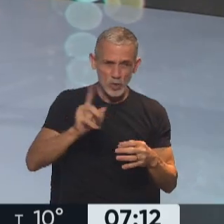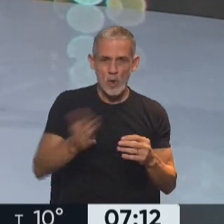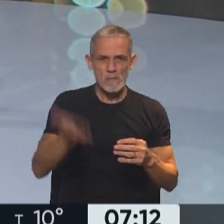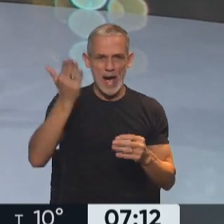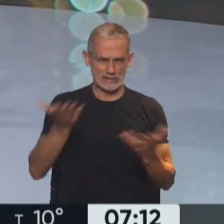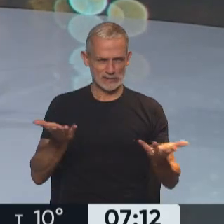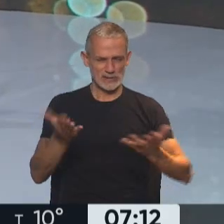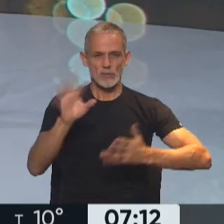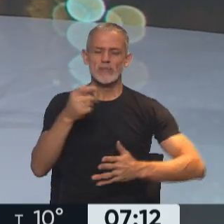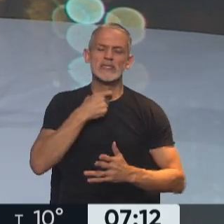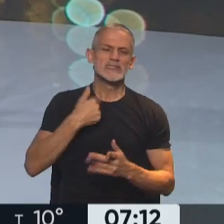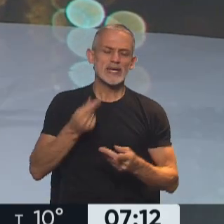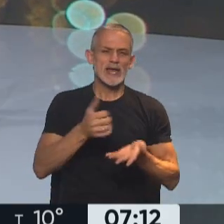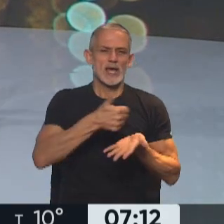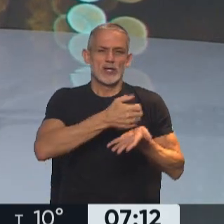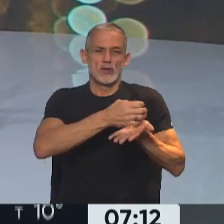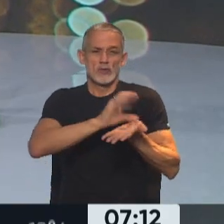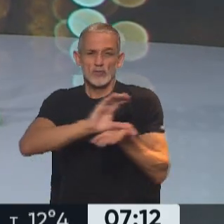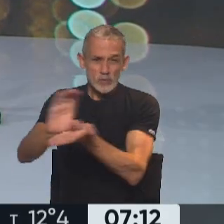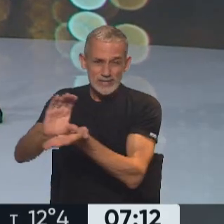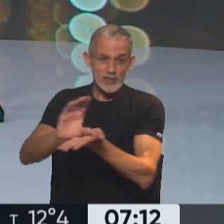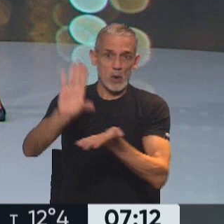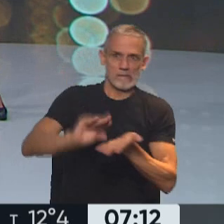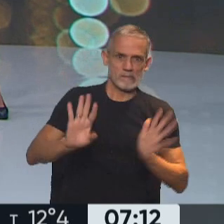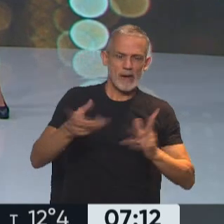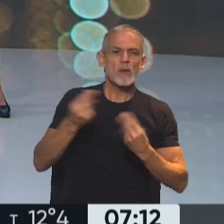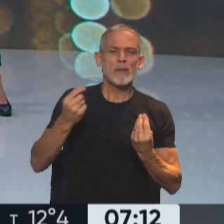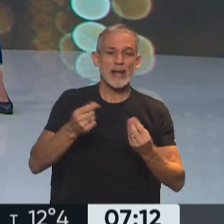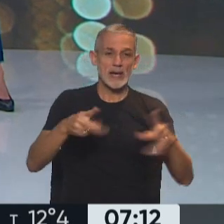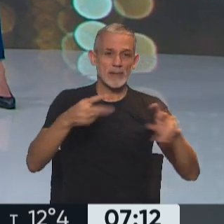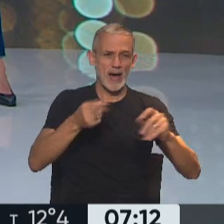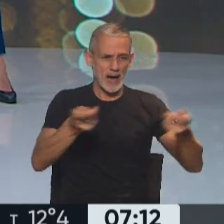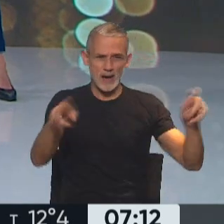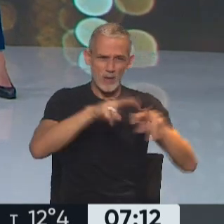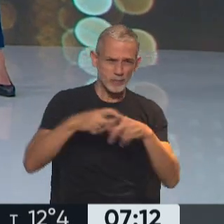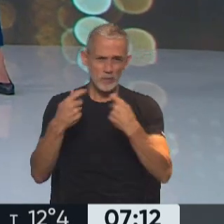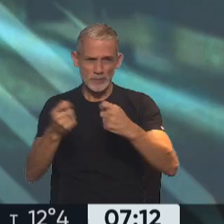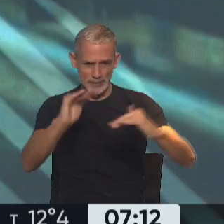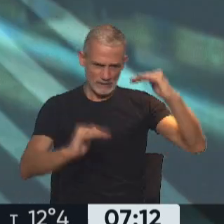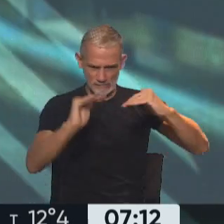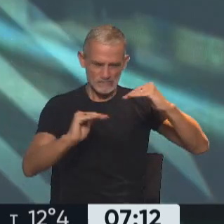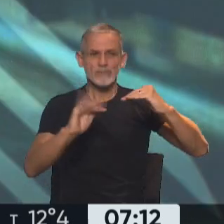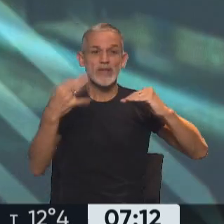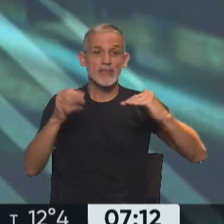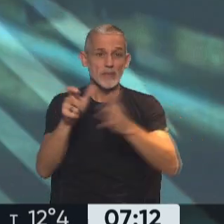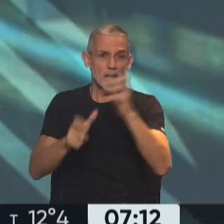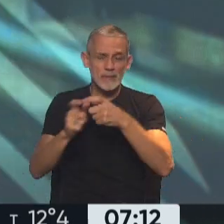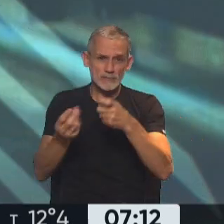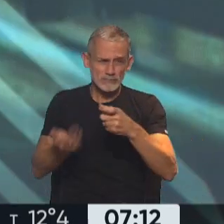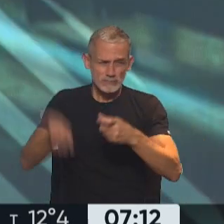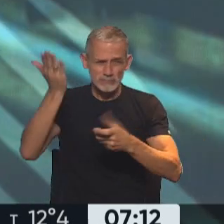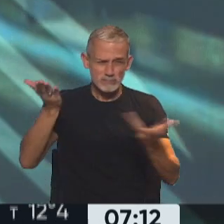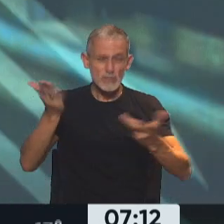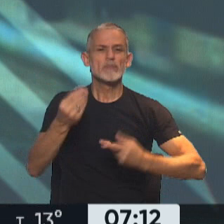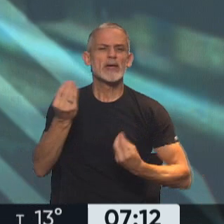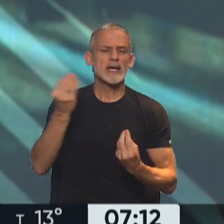Claro, si vos quisieras bajar los subsidios para bajar el déficit fiscal, tendrías que aumentar la tarifa muchísimo. Fíjate